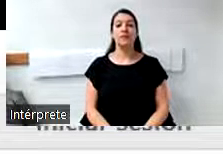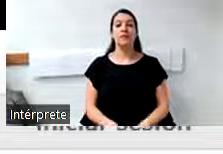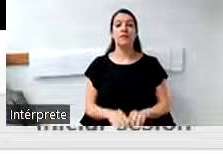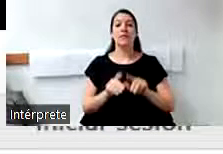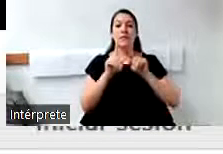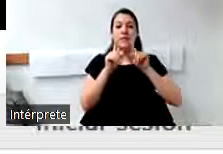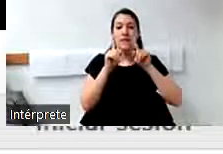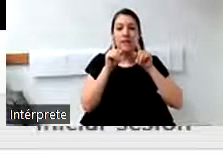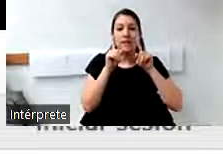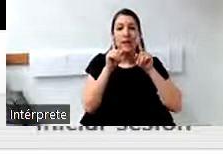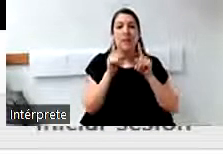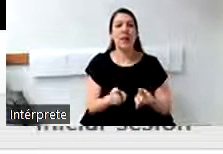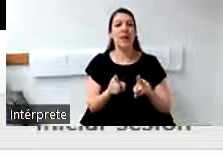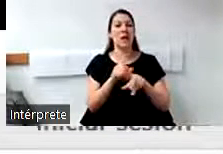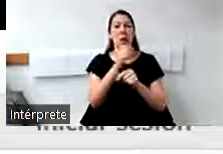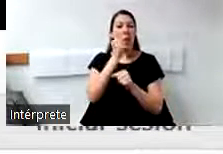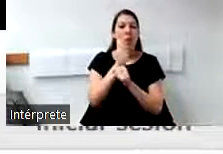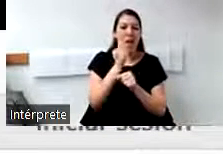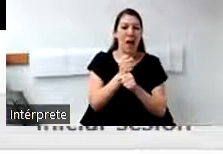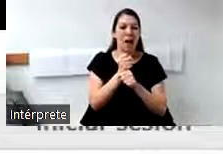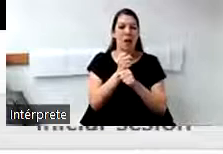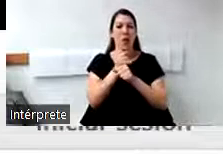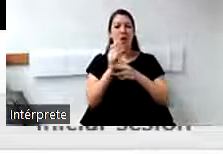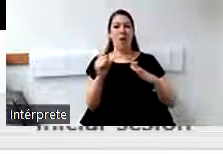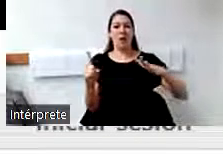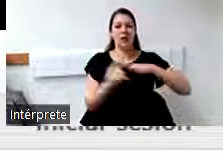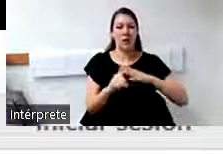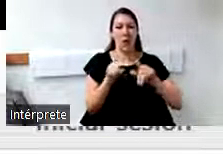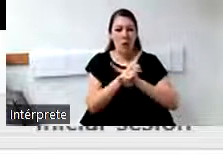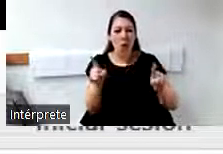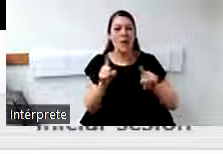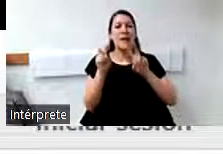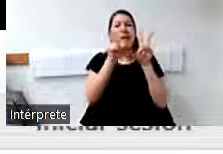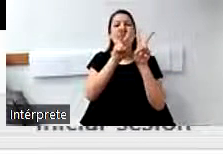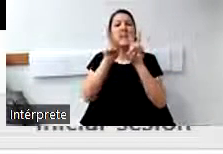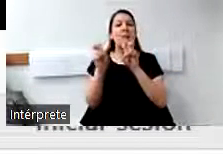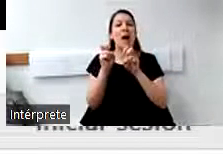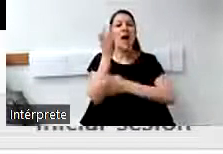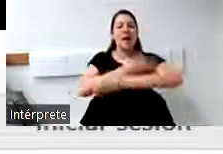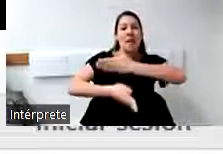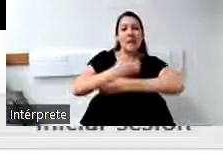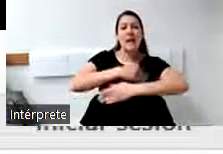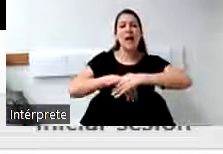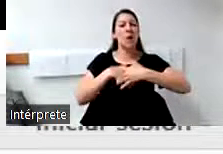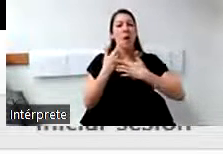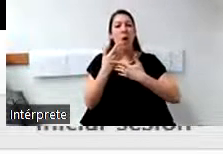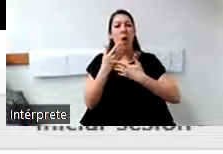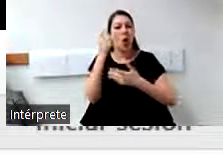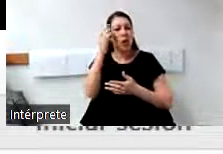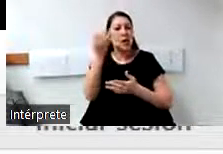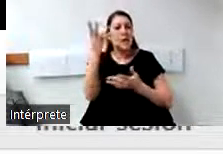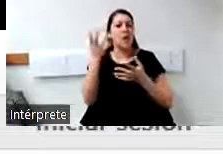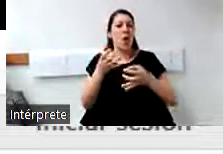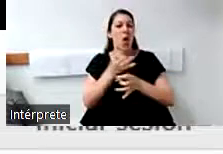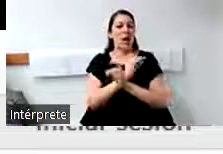Temor a un desempeño inclusivo, de reinar el mito de la discapacidad, la rutina, fíjense qué